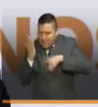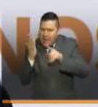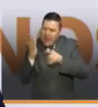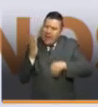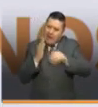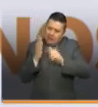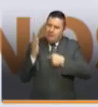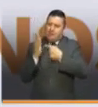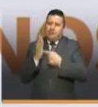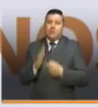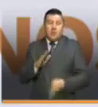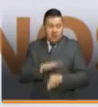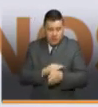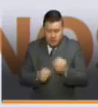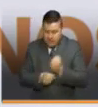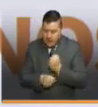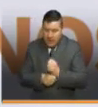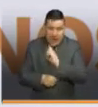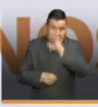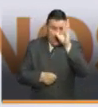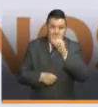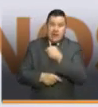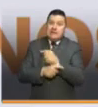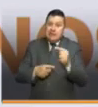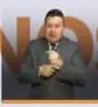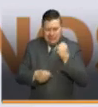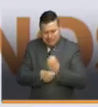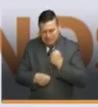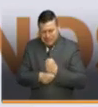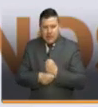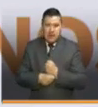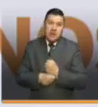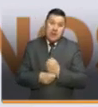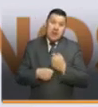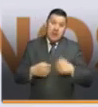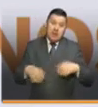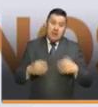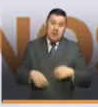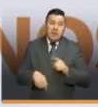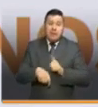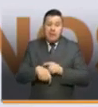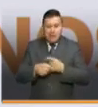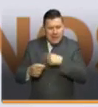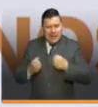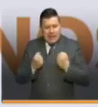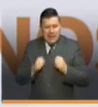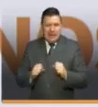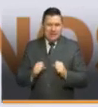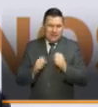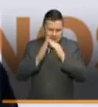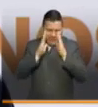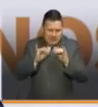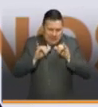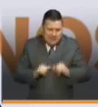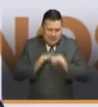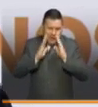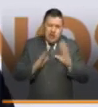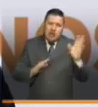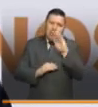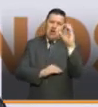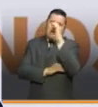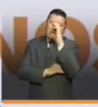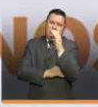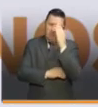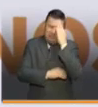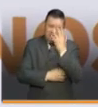vamos a seguir trabajando por supuesto en las próximas semanas y particularmente durante esto es fuerza de lamento preventivo en que todos los colombianos